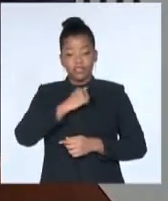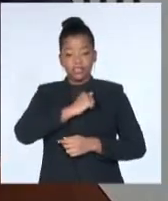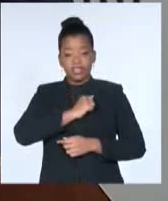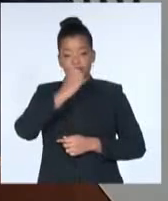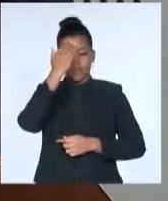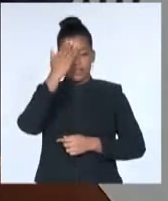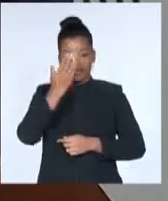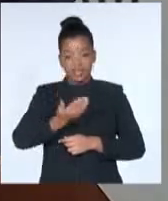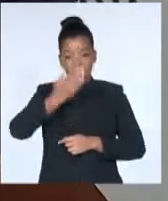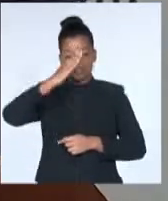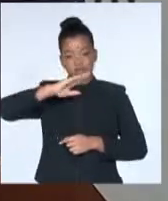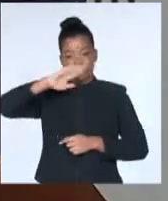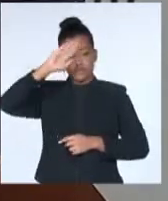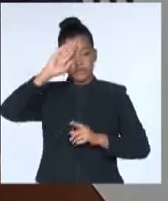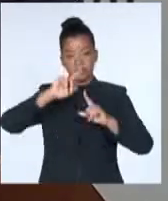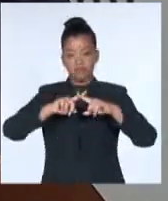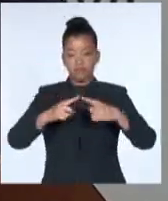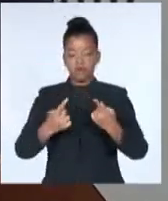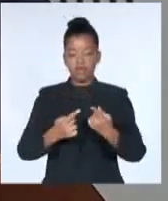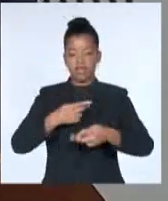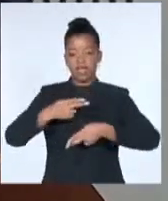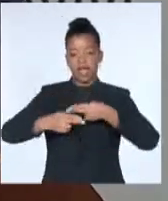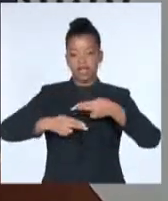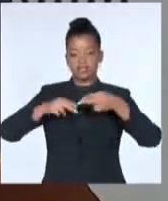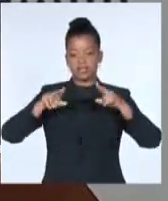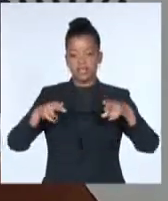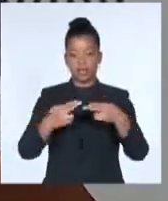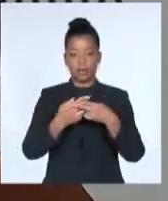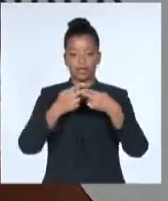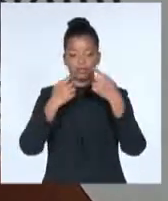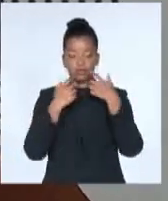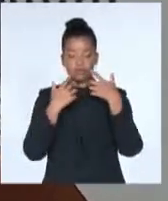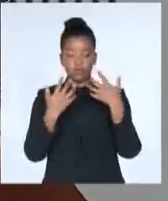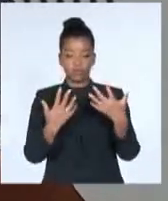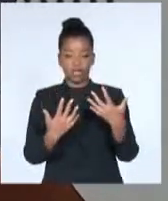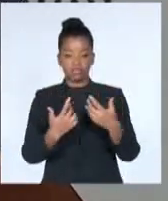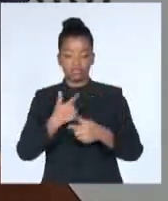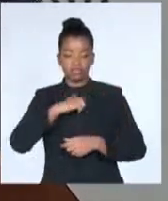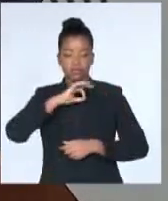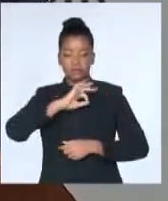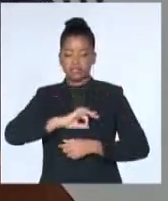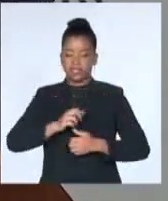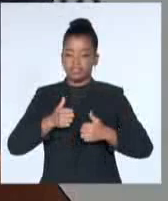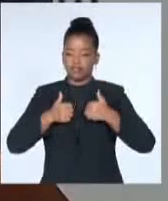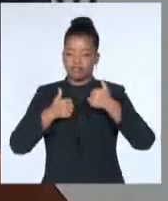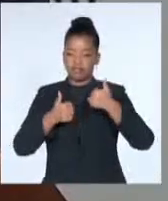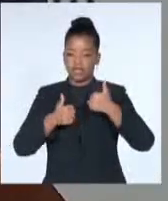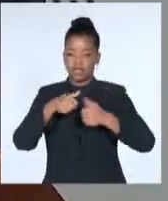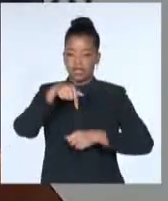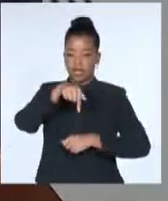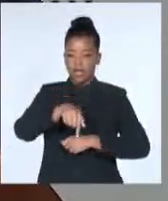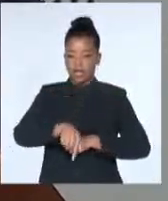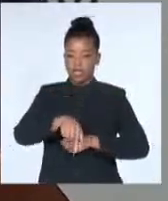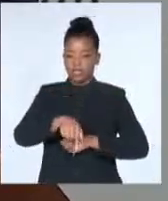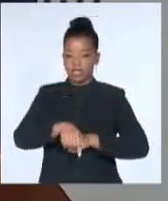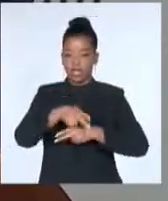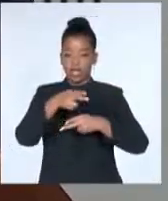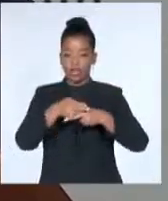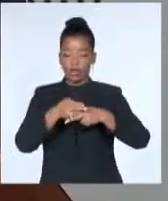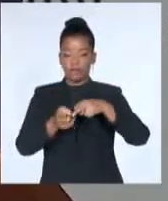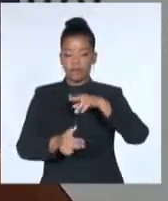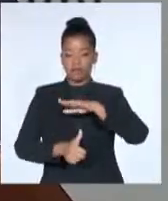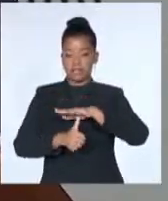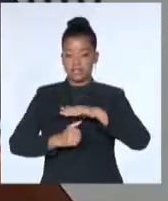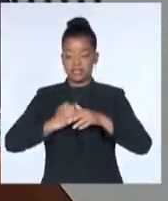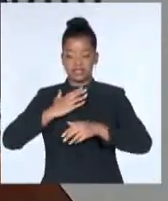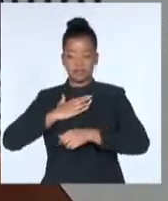República de Cuba por auspiciar este importante evento. Me siento honrado de estar hoy aquí en nombre del presidente de la